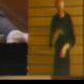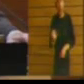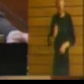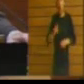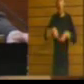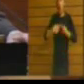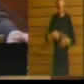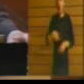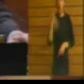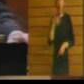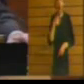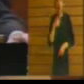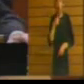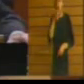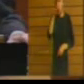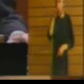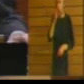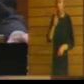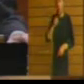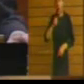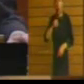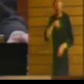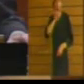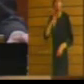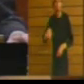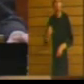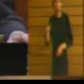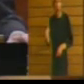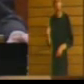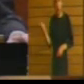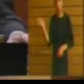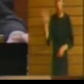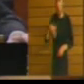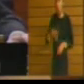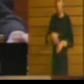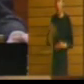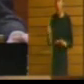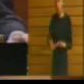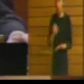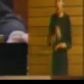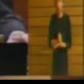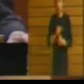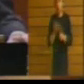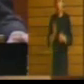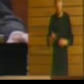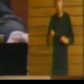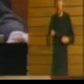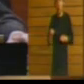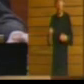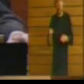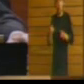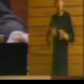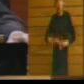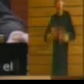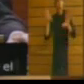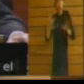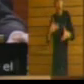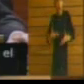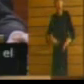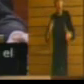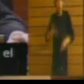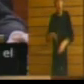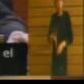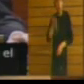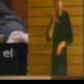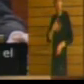Las familias de Barañáin, o de Burlada, o de Aoiz, no tienen el mismo derecho a matricularse en el modelo que libremente quieran elegir para sus